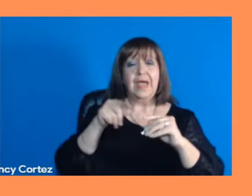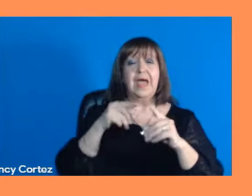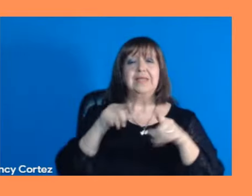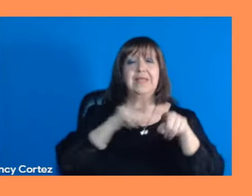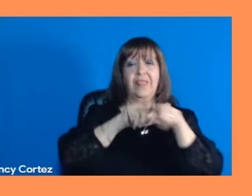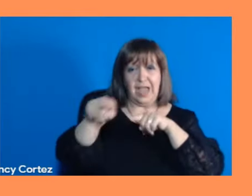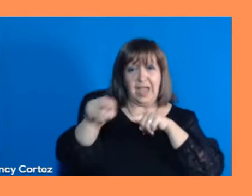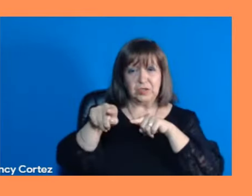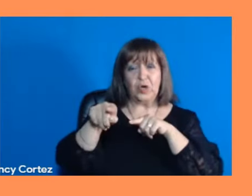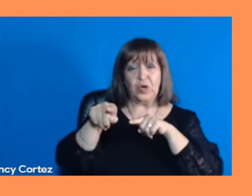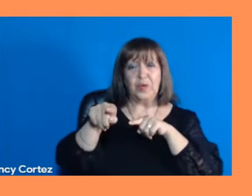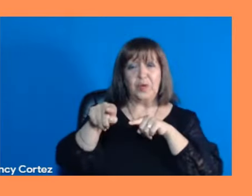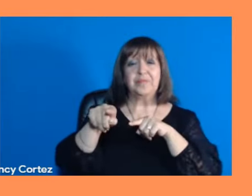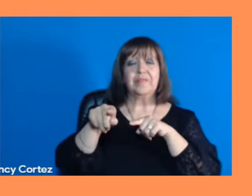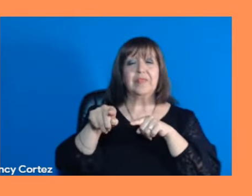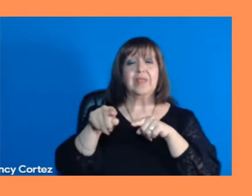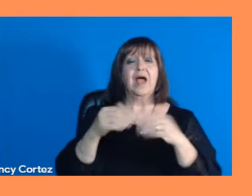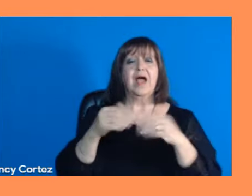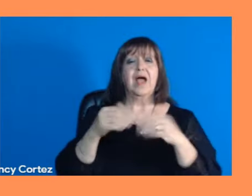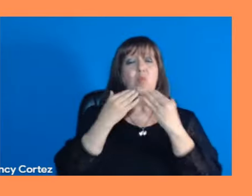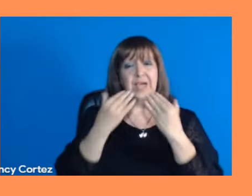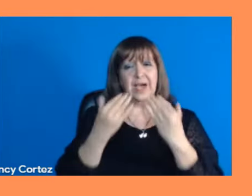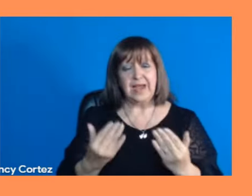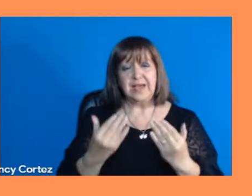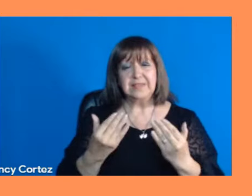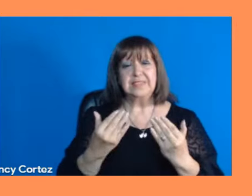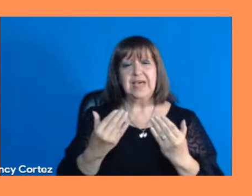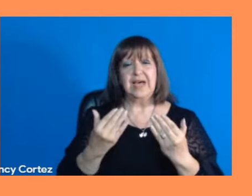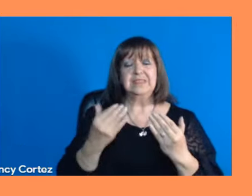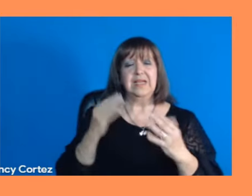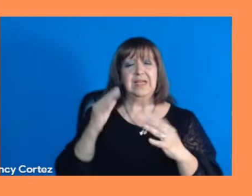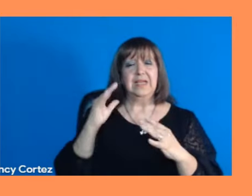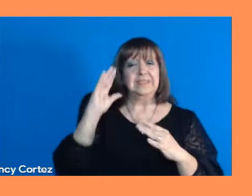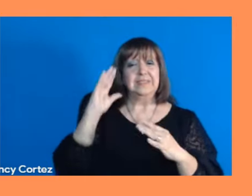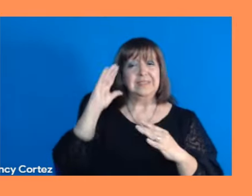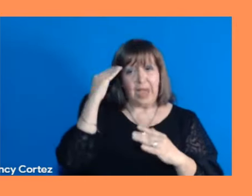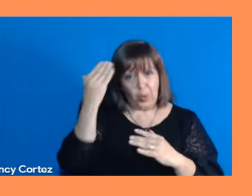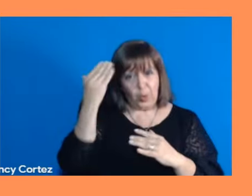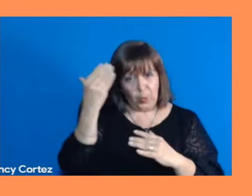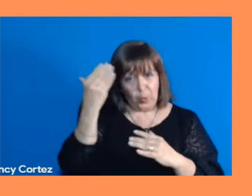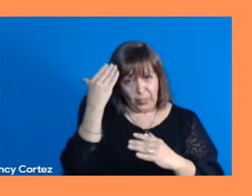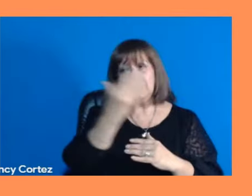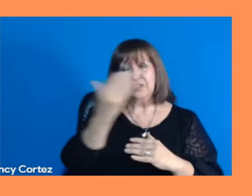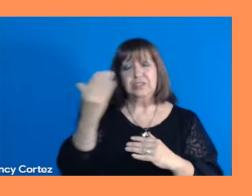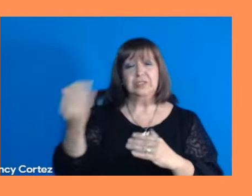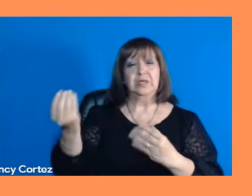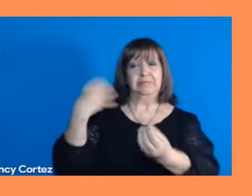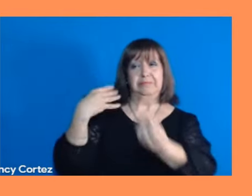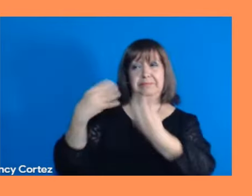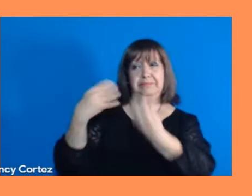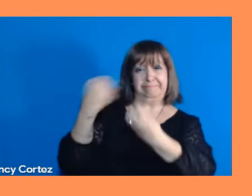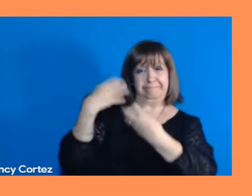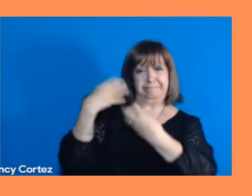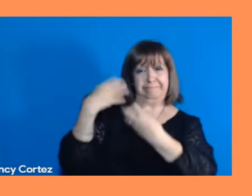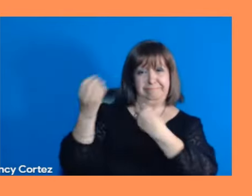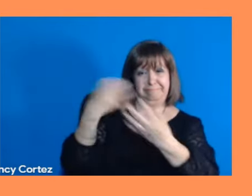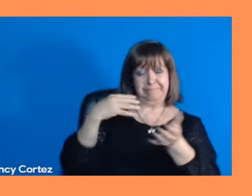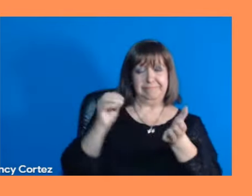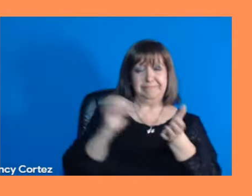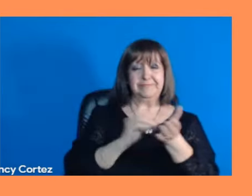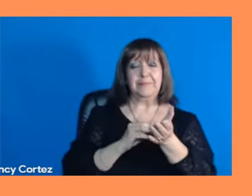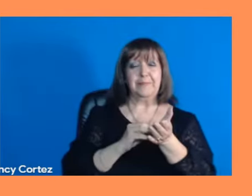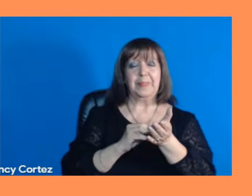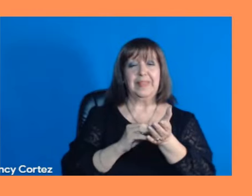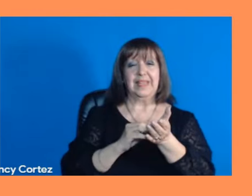Agradecemos los saludos inspiradores que nos están mandando, los deseos y los augurios